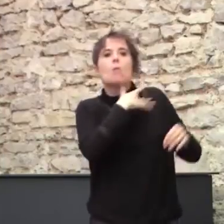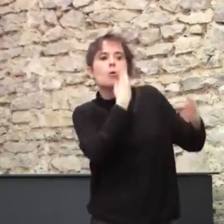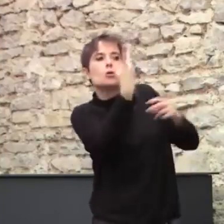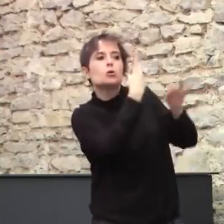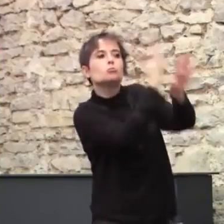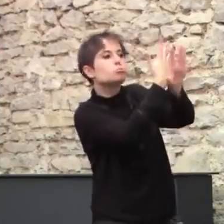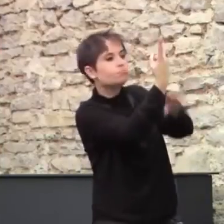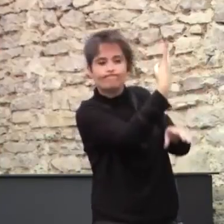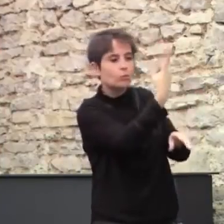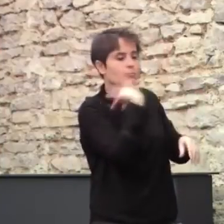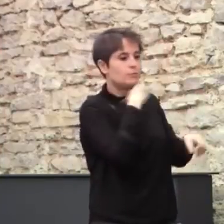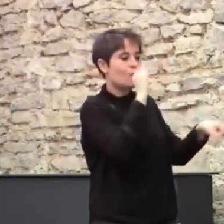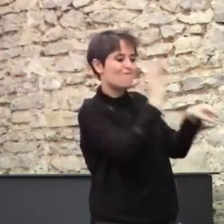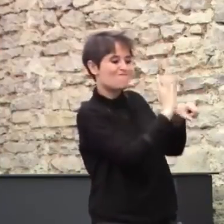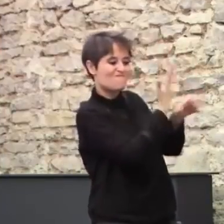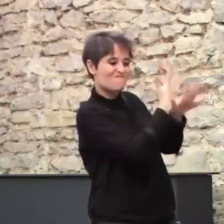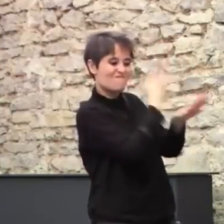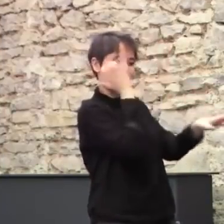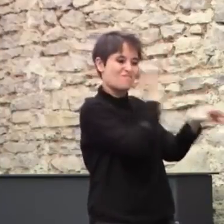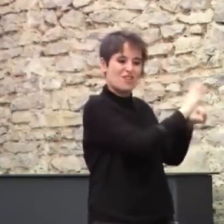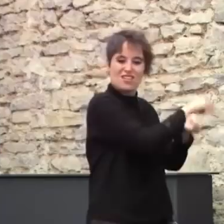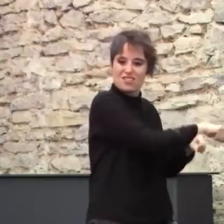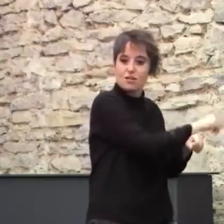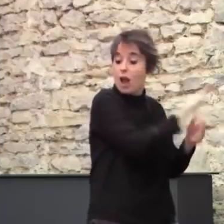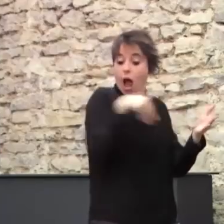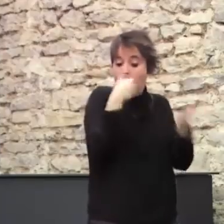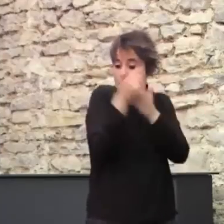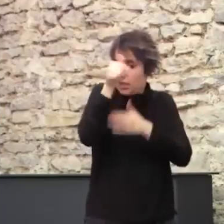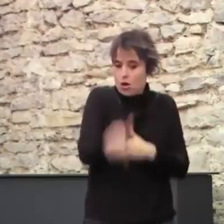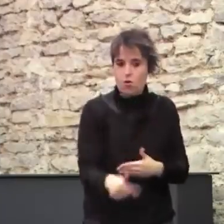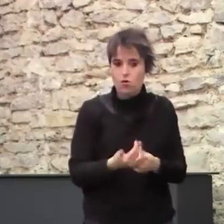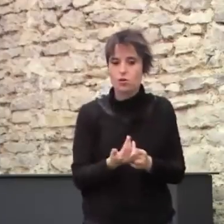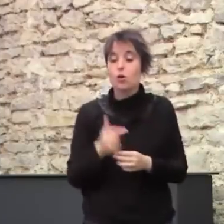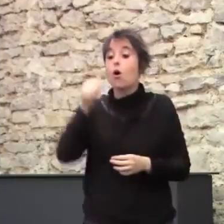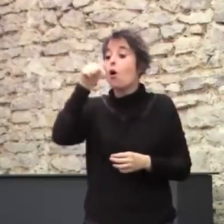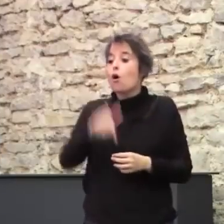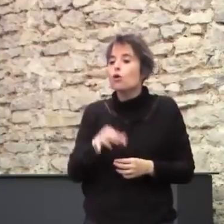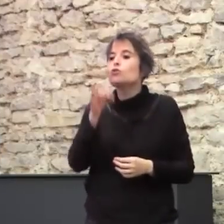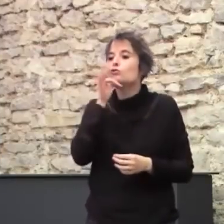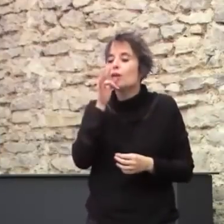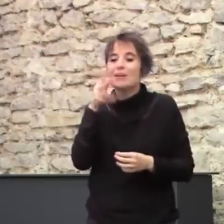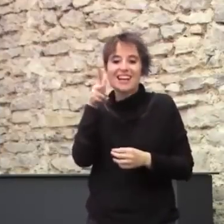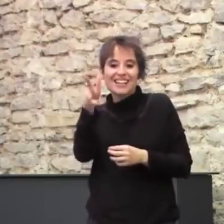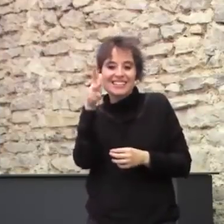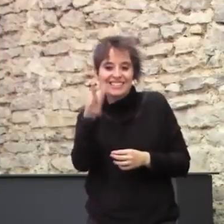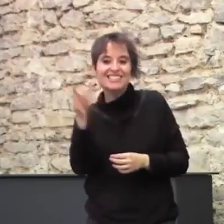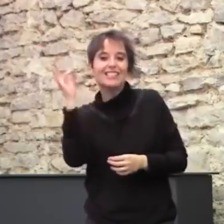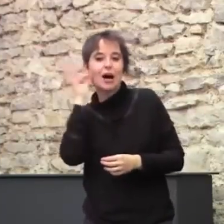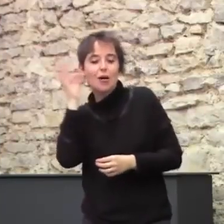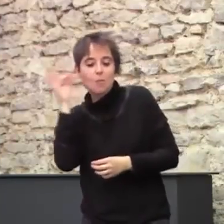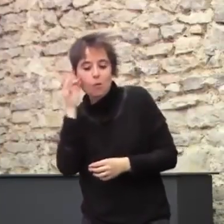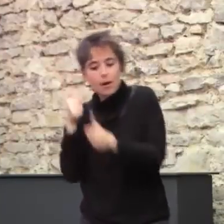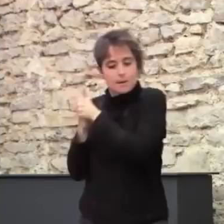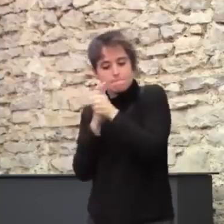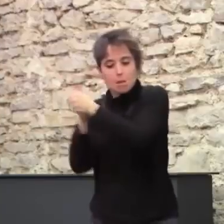¿no? Eso ha venido siendo así hasta nuestros días. O sea, hoy en día todavía se siguen contando chistes sobre la mujer